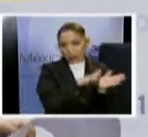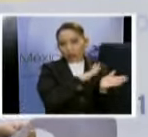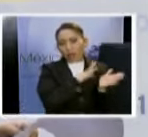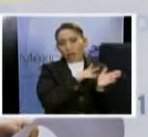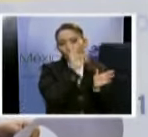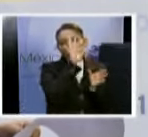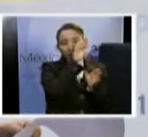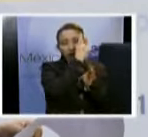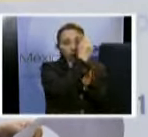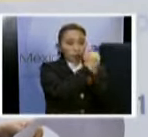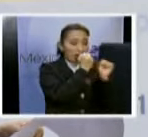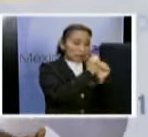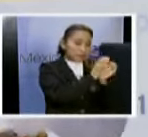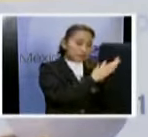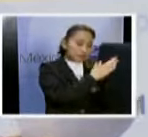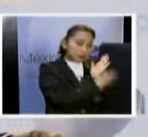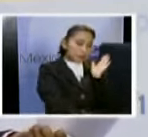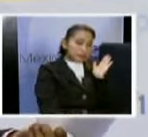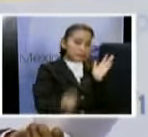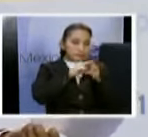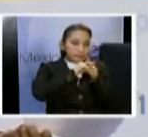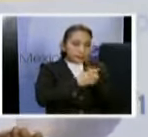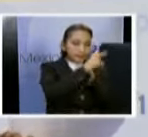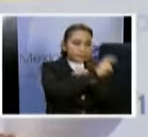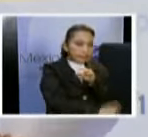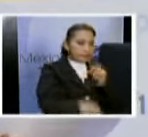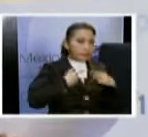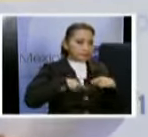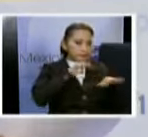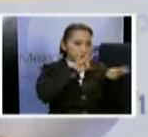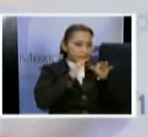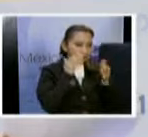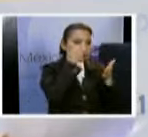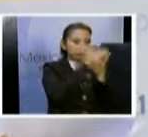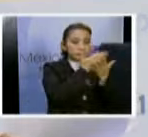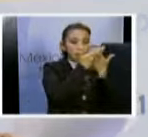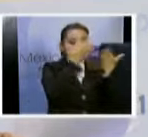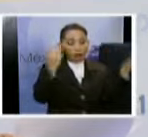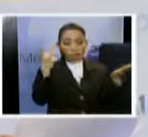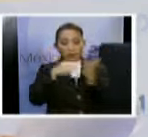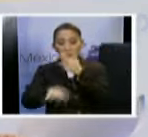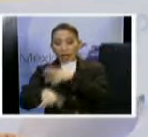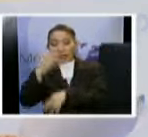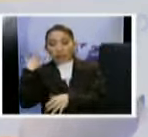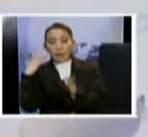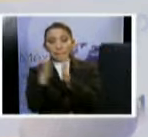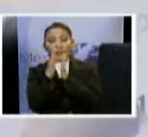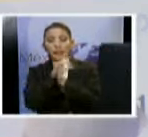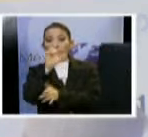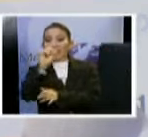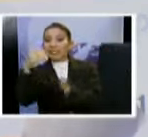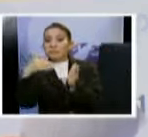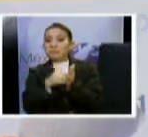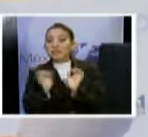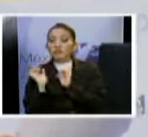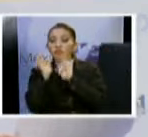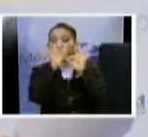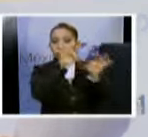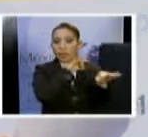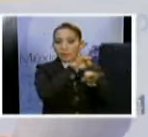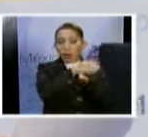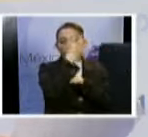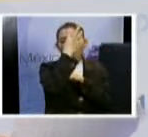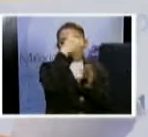hace 41 años, empezó con menos de 200 trabajadores y ahora en 2014 participaron 20,000, de los